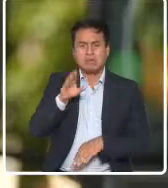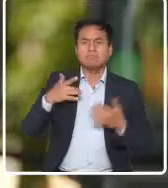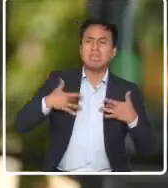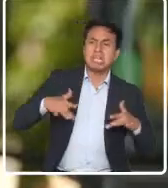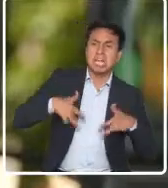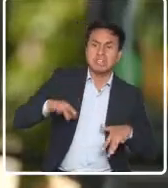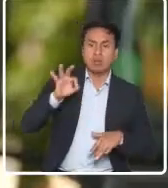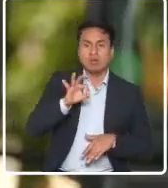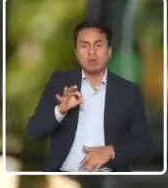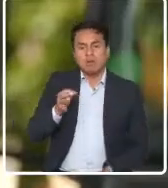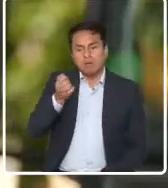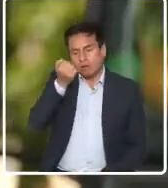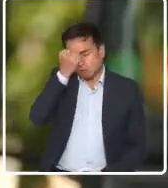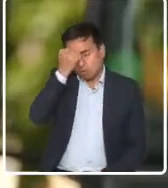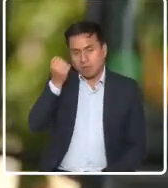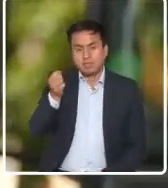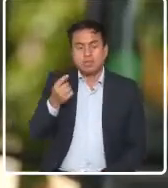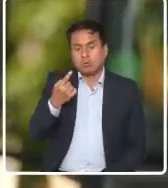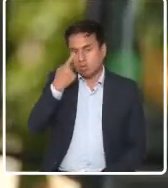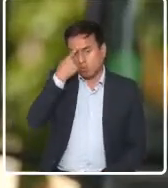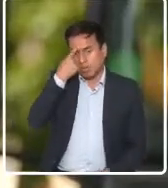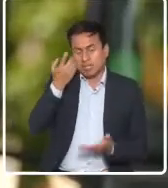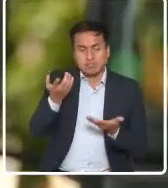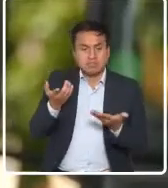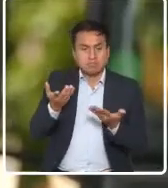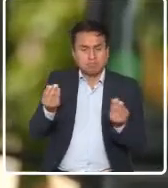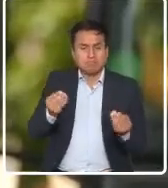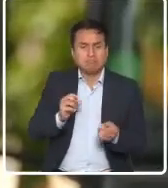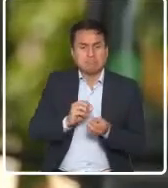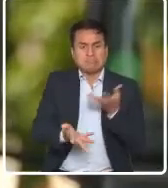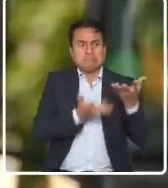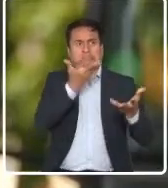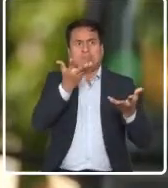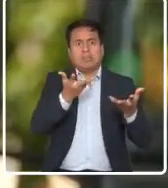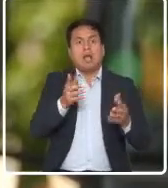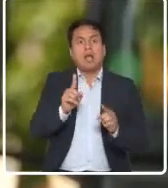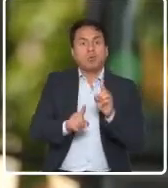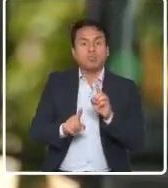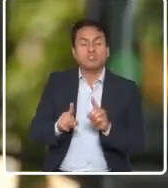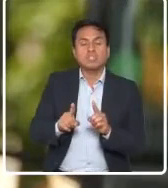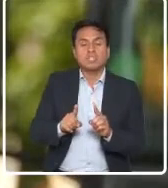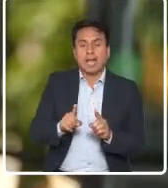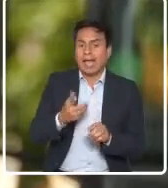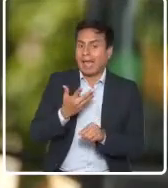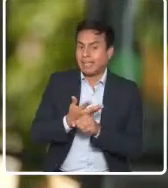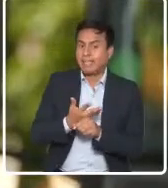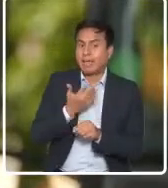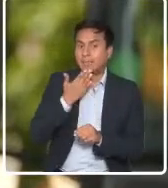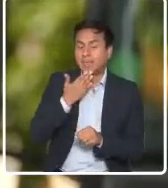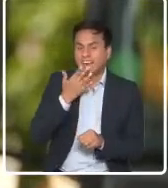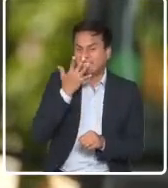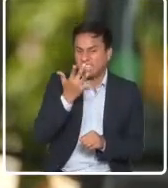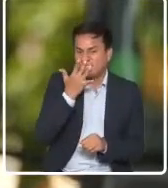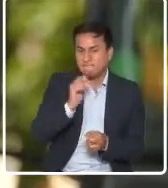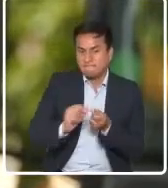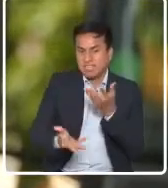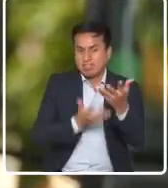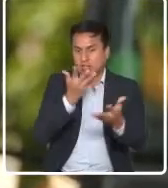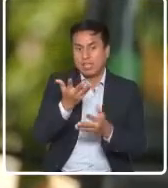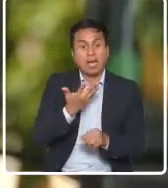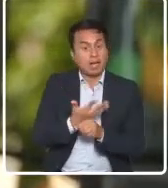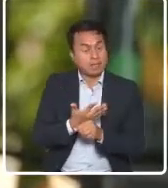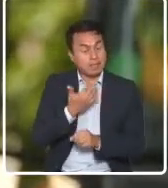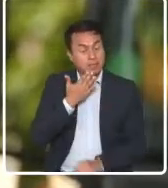por negligencia, por torpeza, permítanme decirlo, por estupidez. Pero también hay algunos incendios intencionales. Y esos